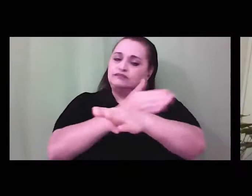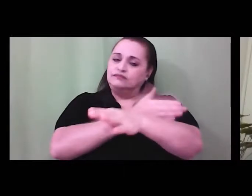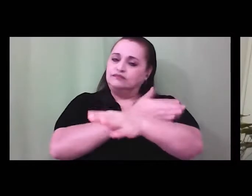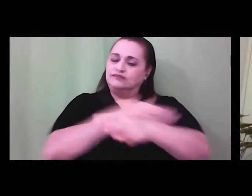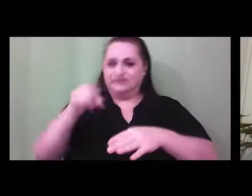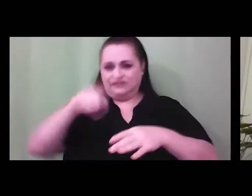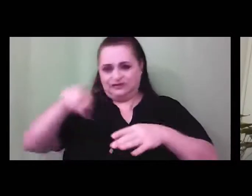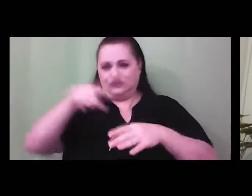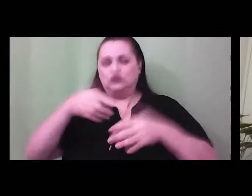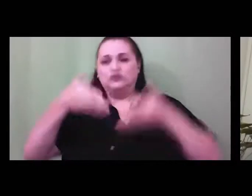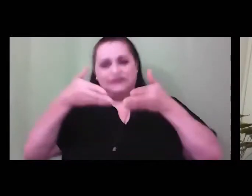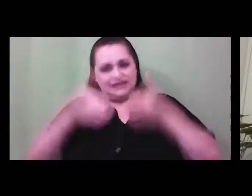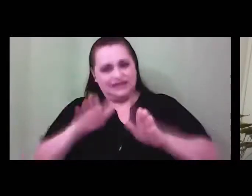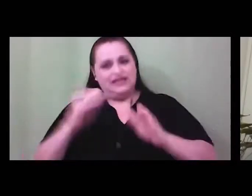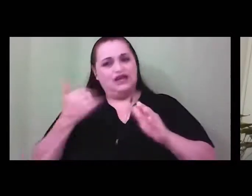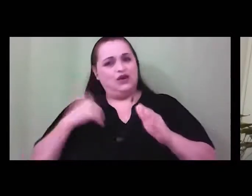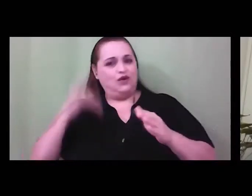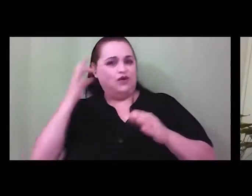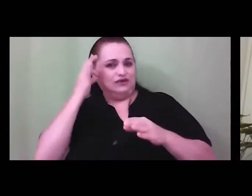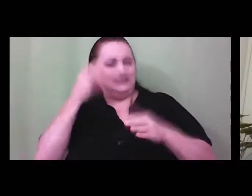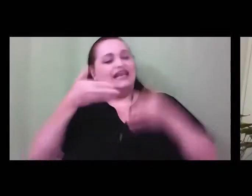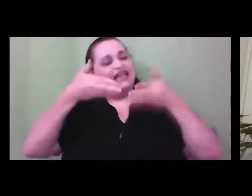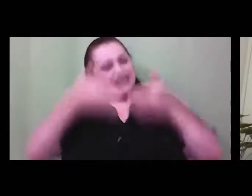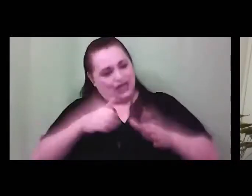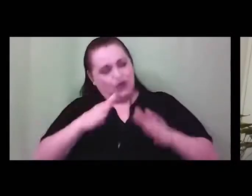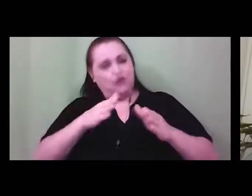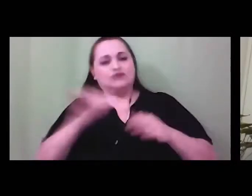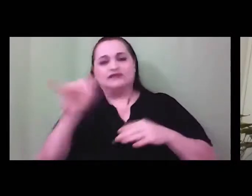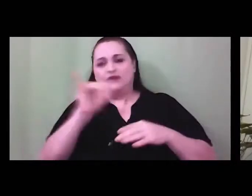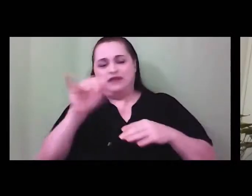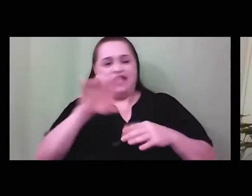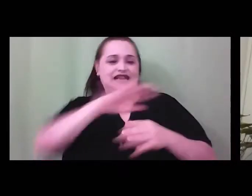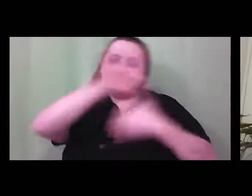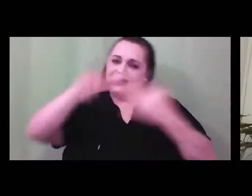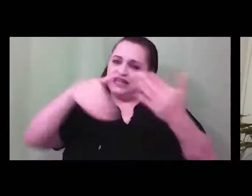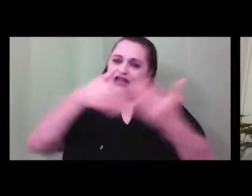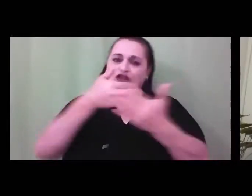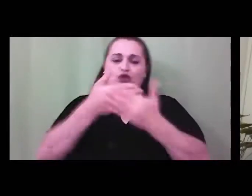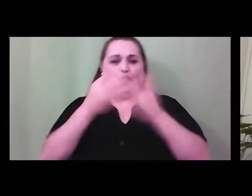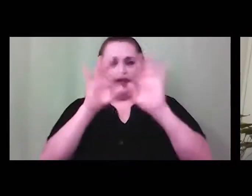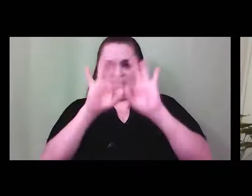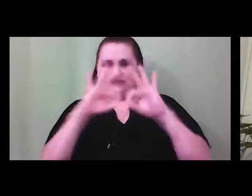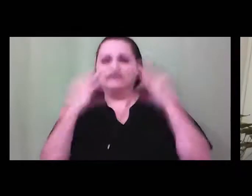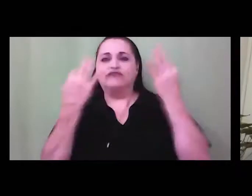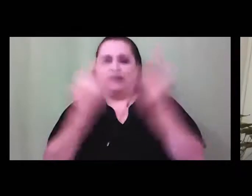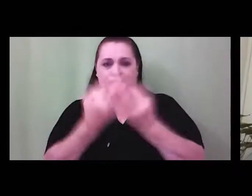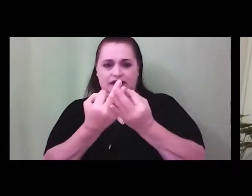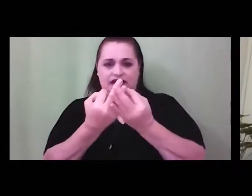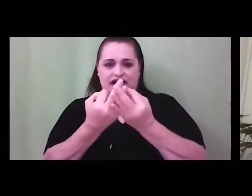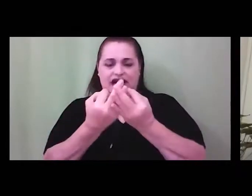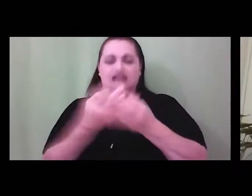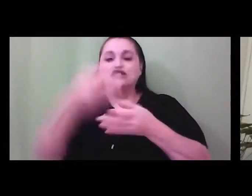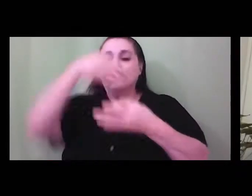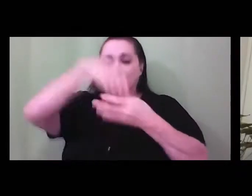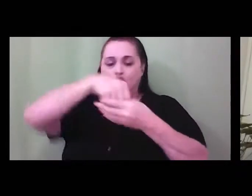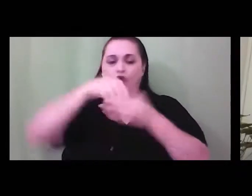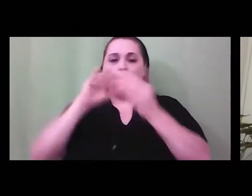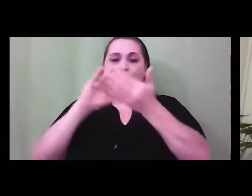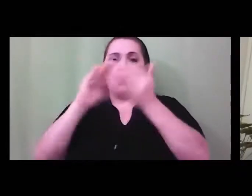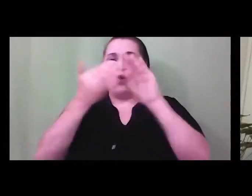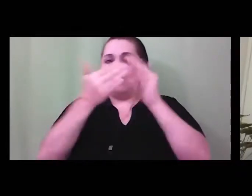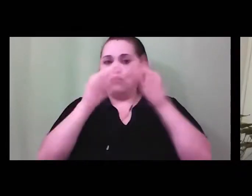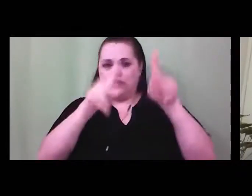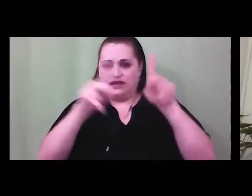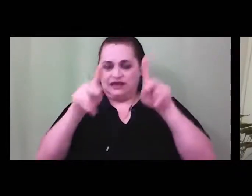sus hijos, pero también a los hijos de todas las familias que forman una comunidad de familias